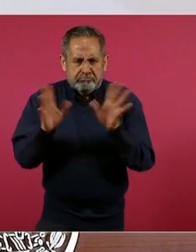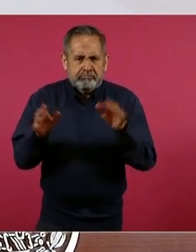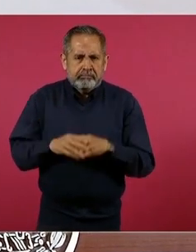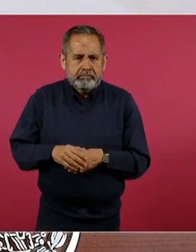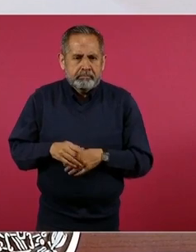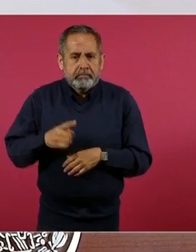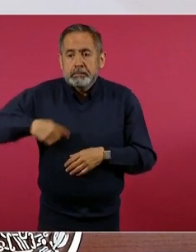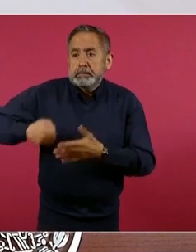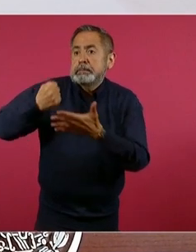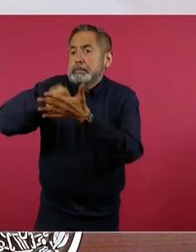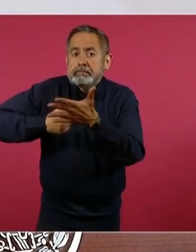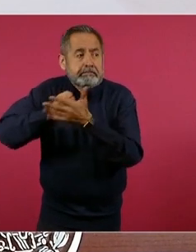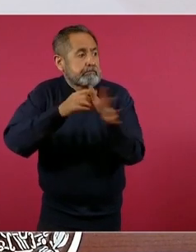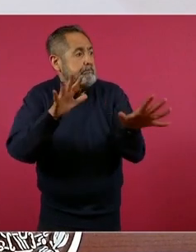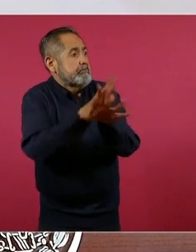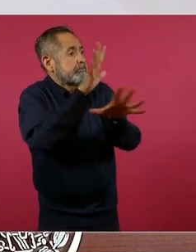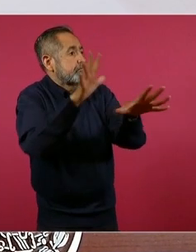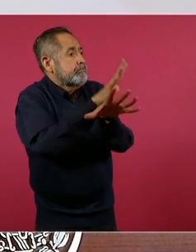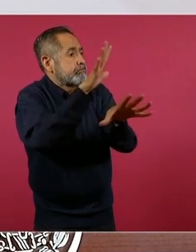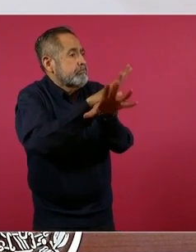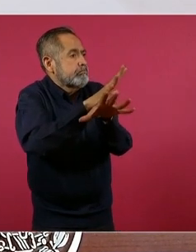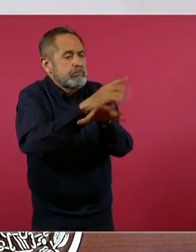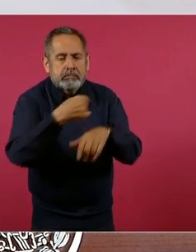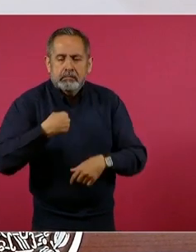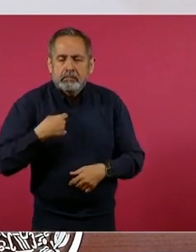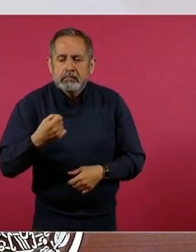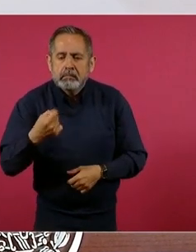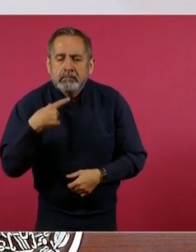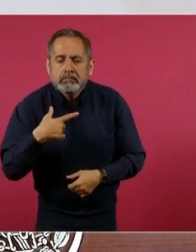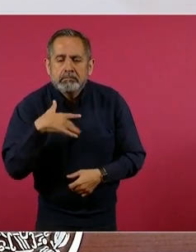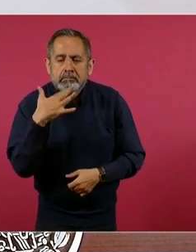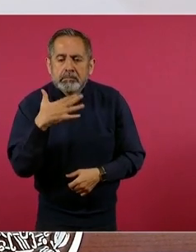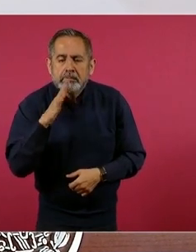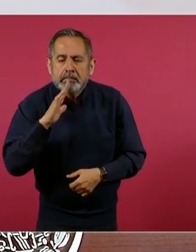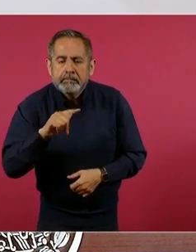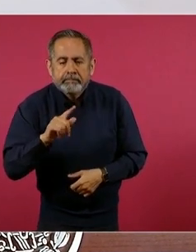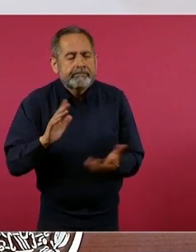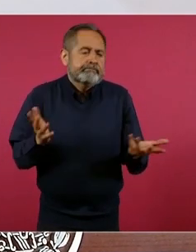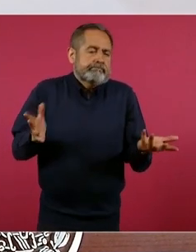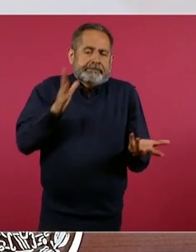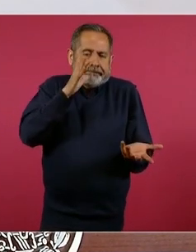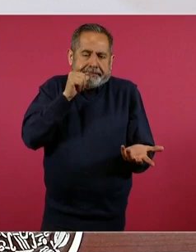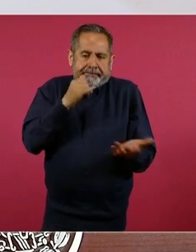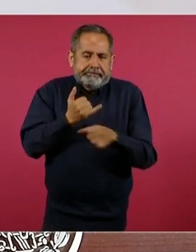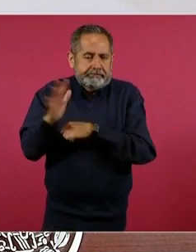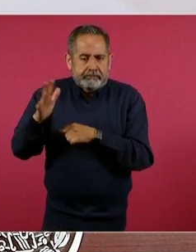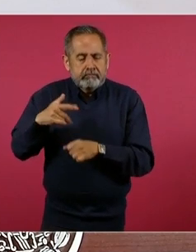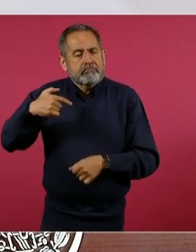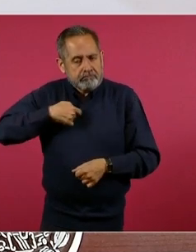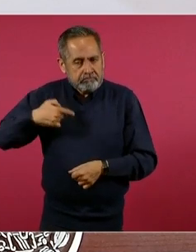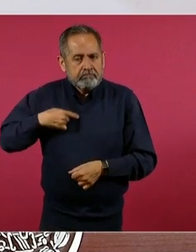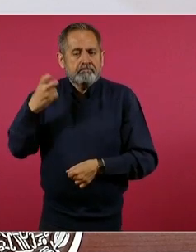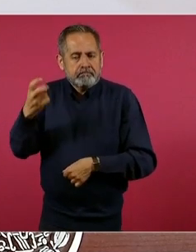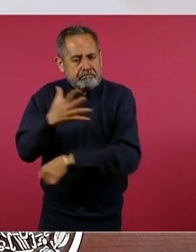luchar por una transformación si no se actúa con rectitud.